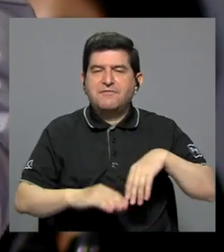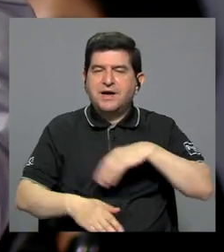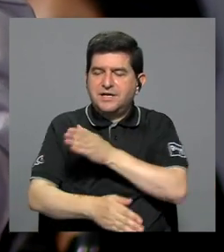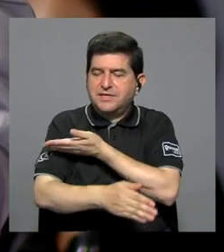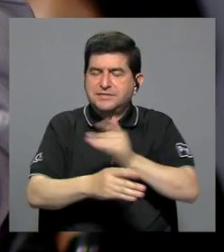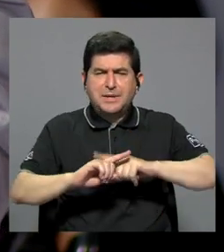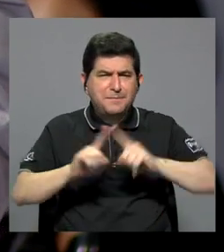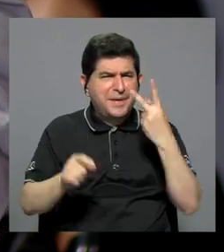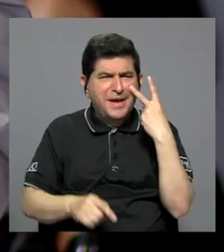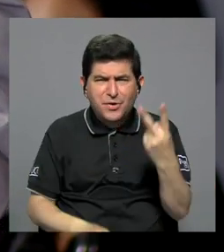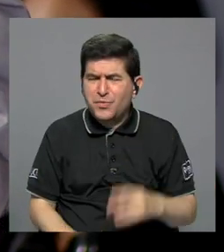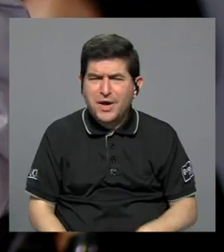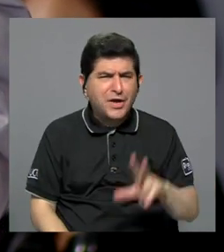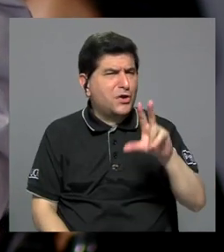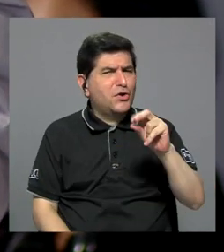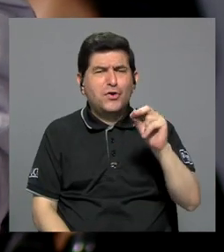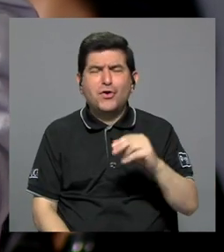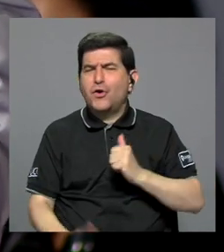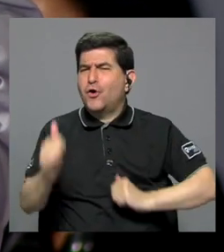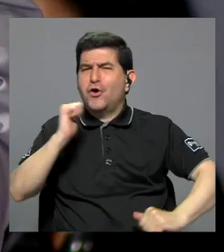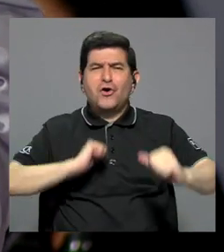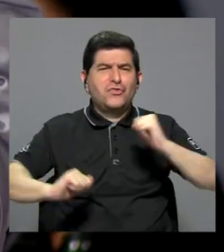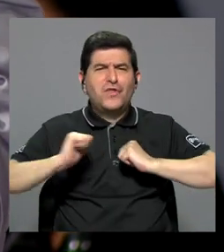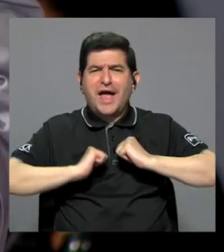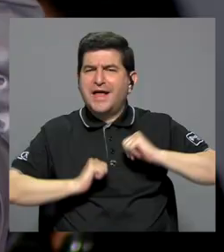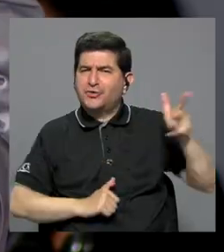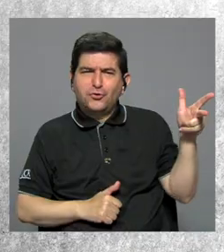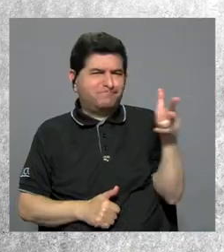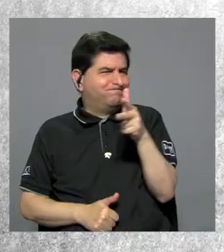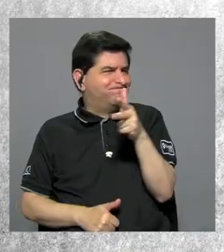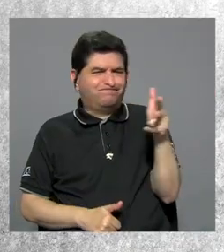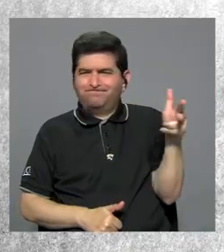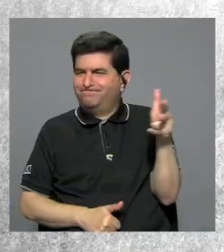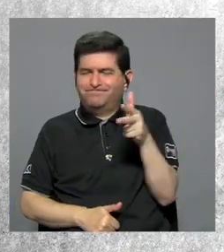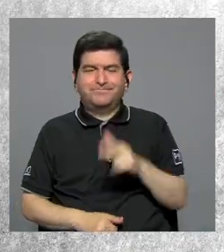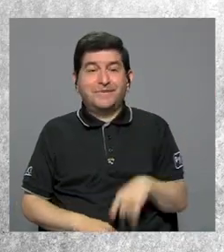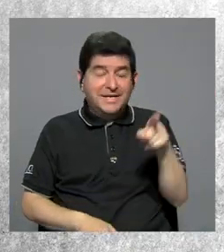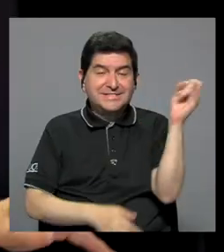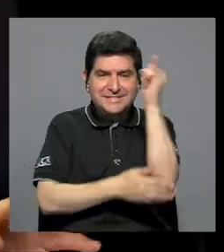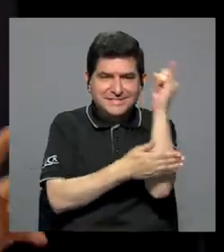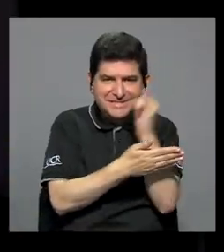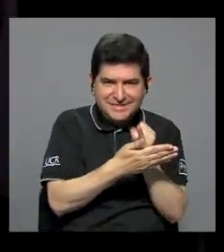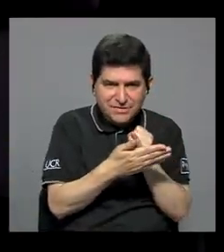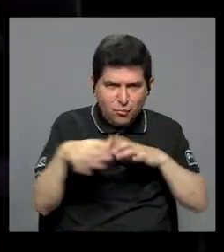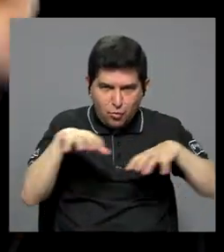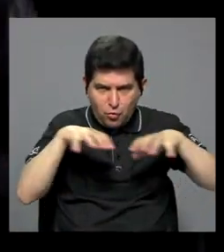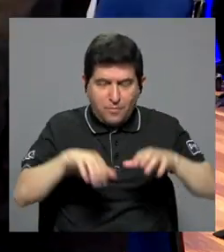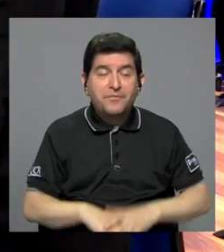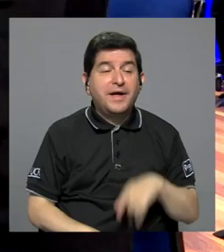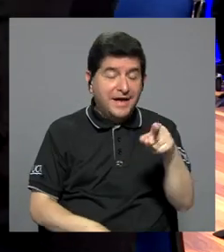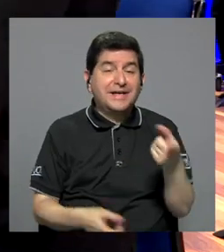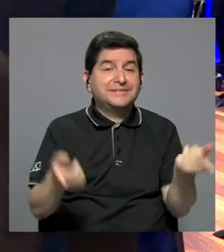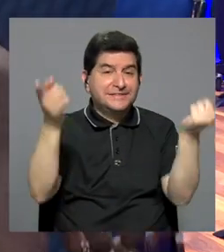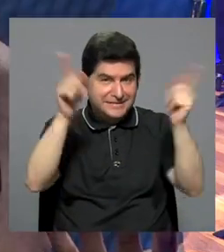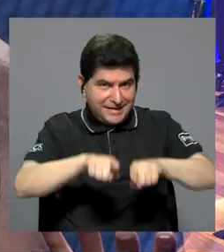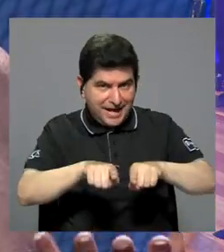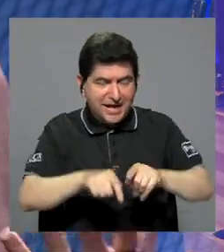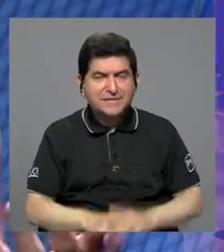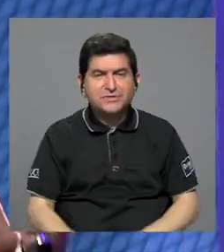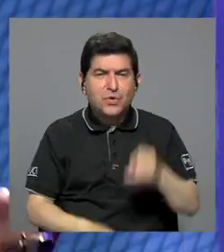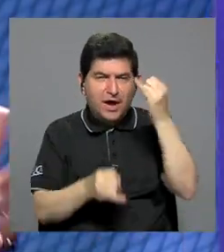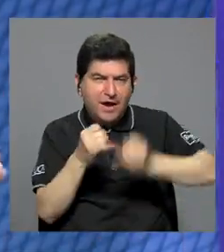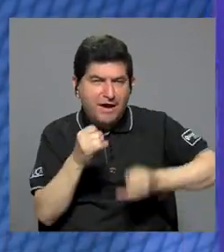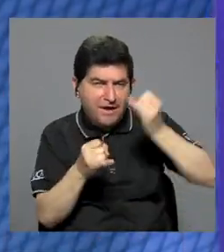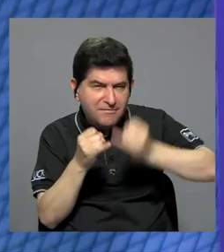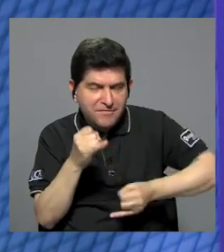van a ver no es una ópera, no es teatro filmado, es animación. Entonces, en la animación, en la imagen